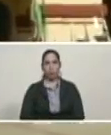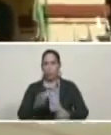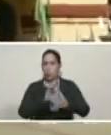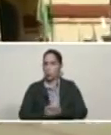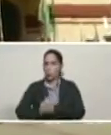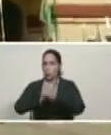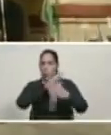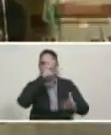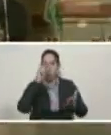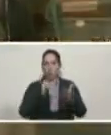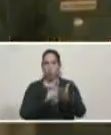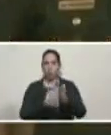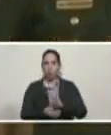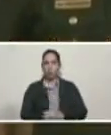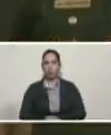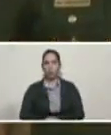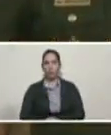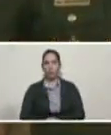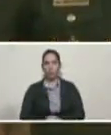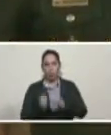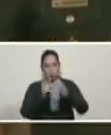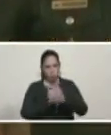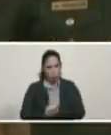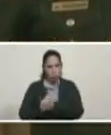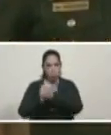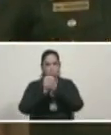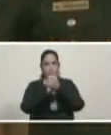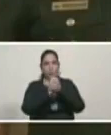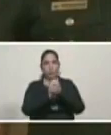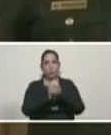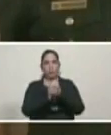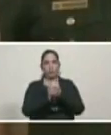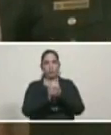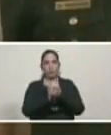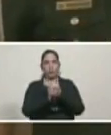nacional, unión